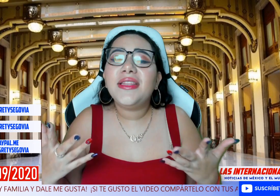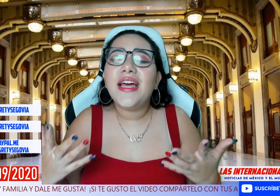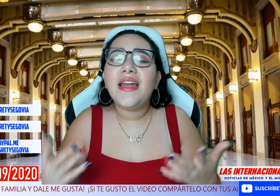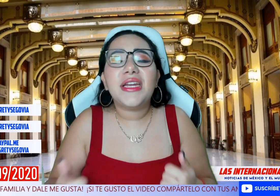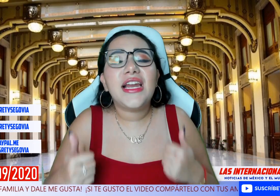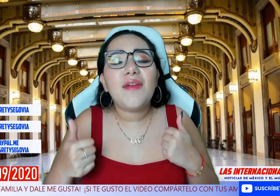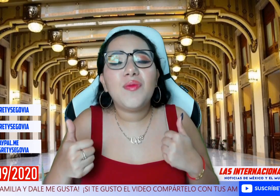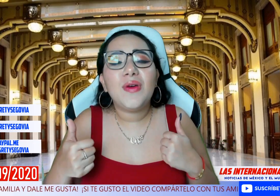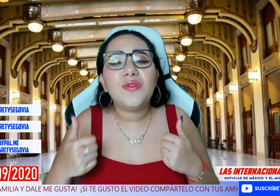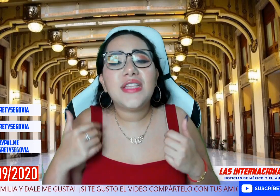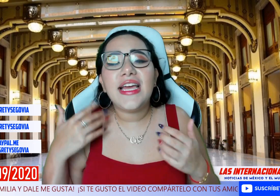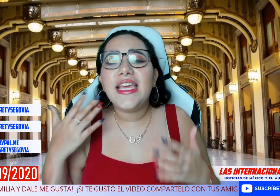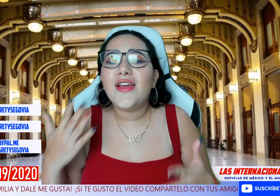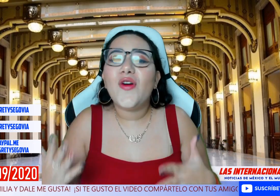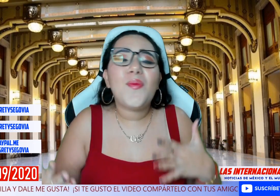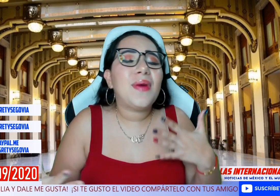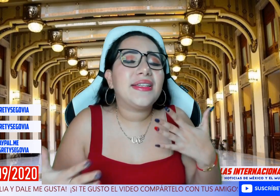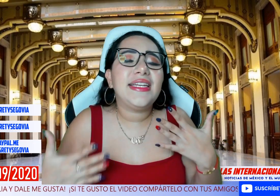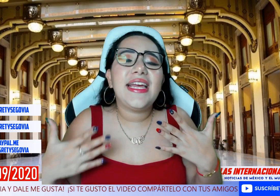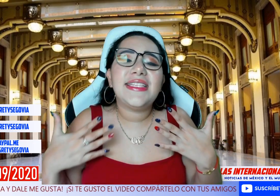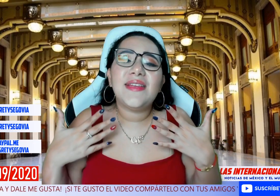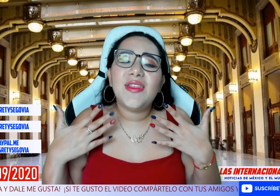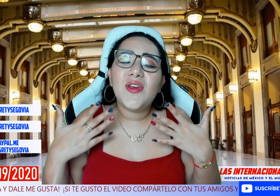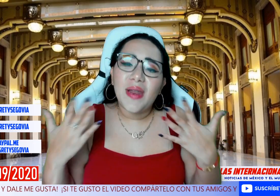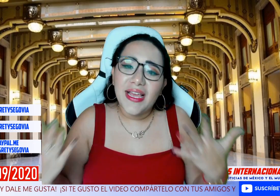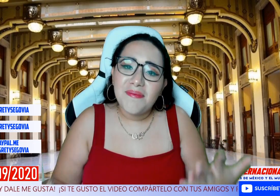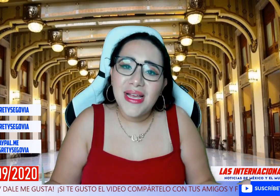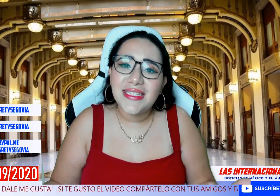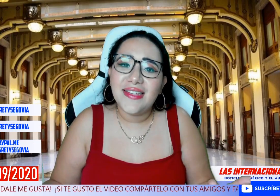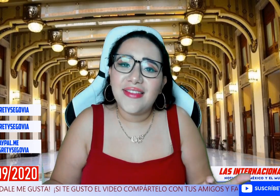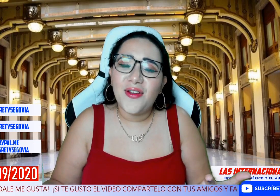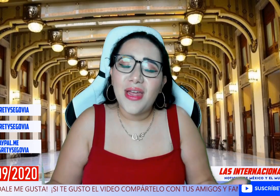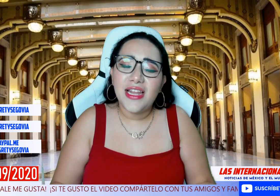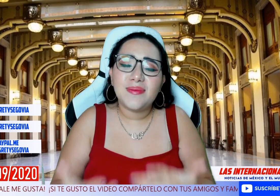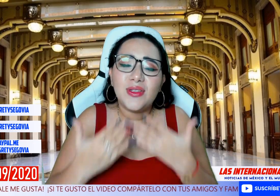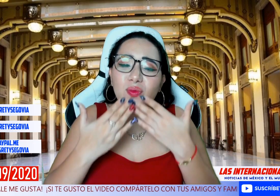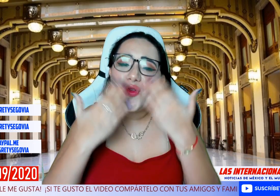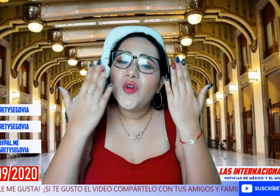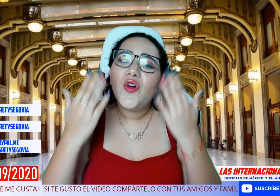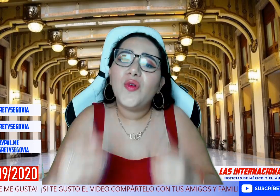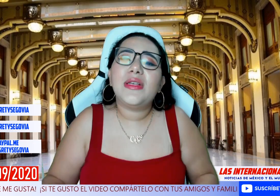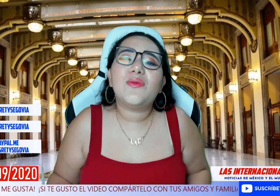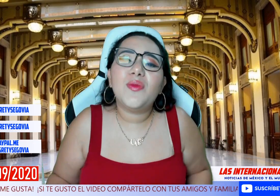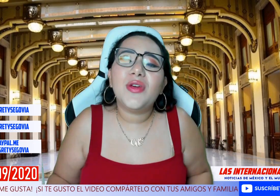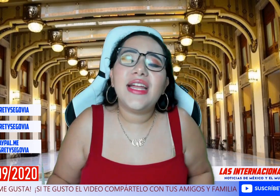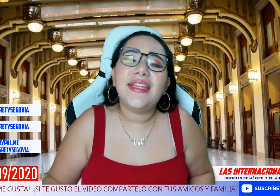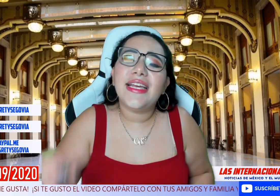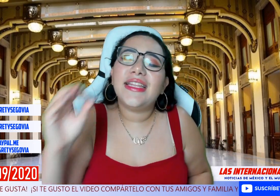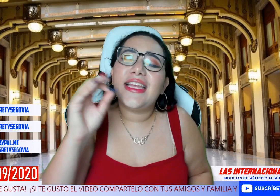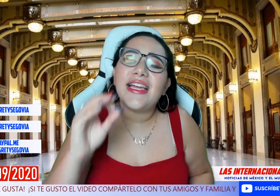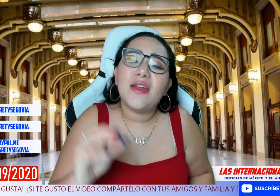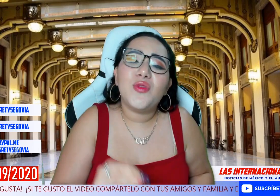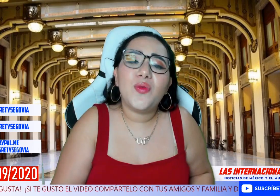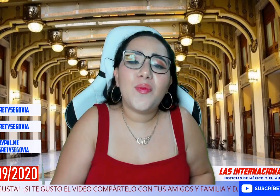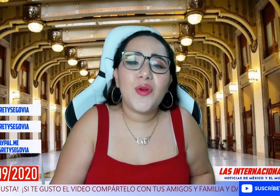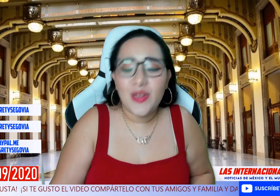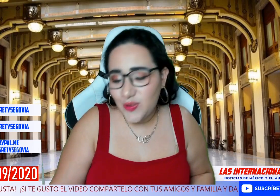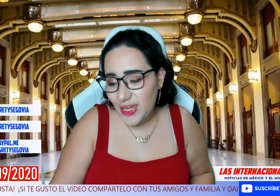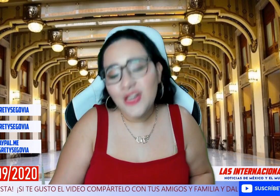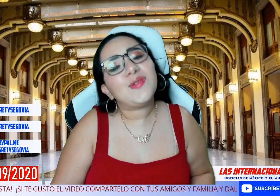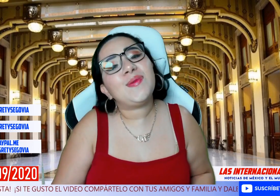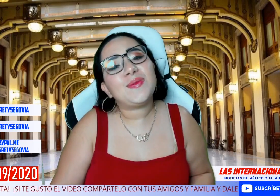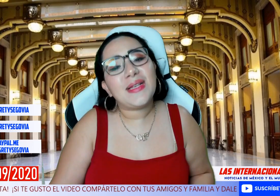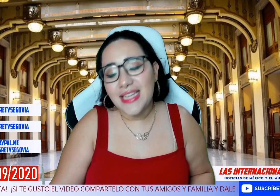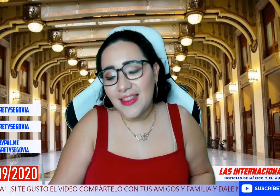comentarme regalarme un me gusta y compartir este vídeo para que más gente lo vea les mando un beso muy muy grande que tengan muy buen